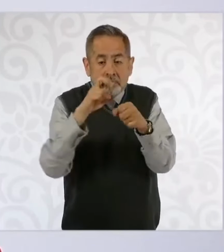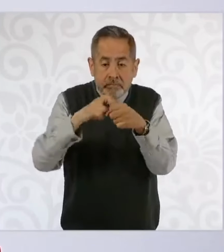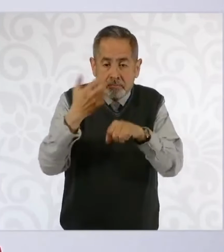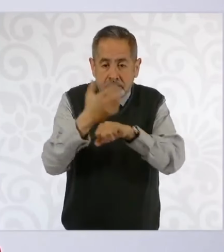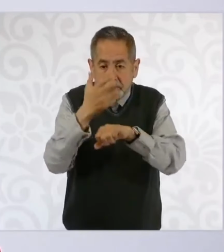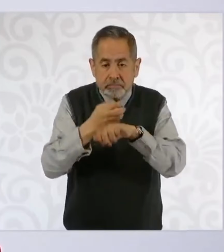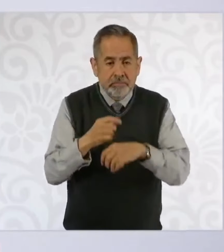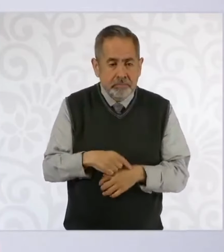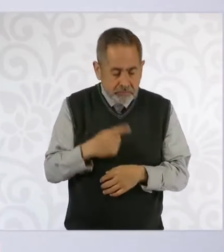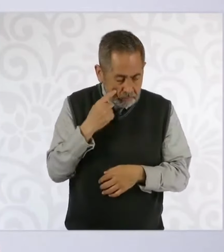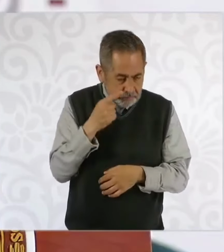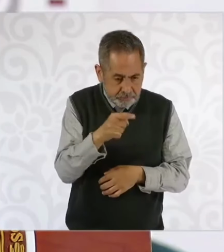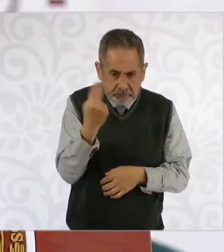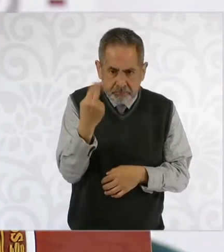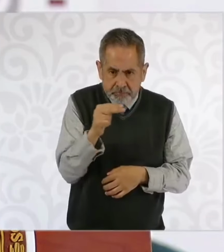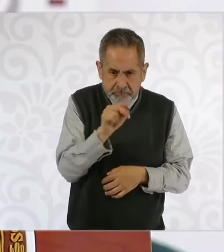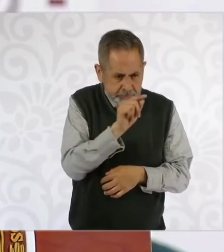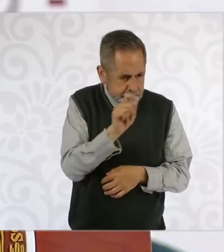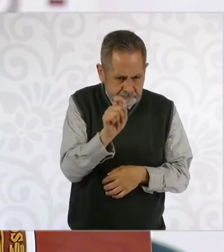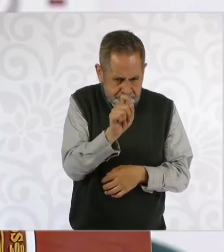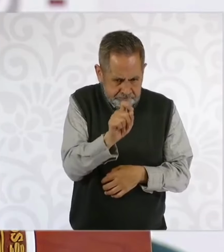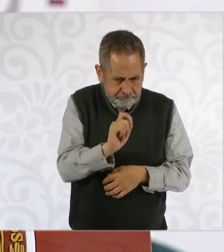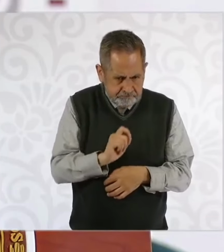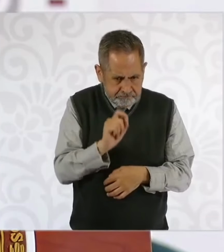Unidos. Tienen que marcar por nombre.